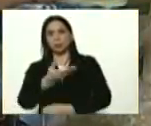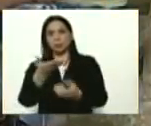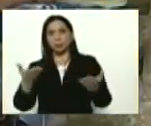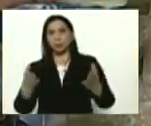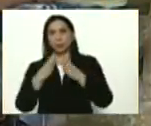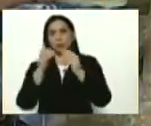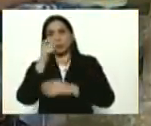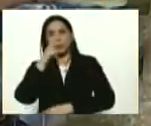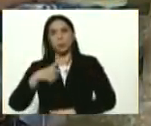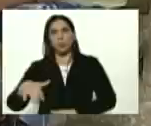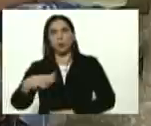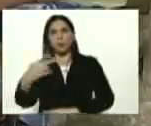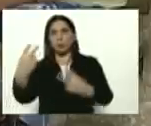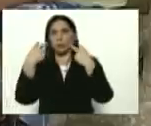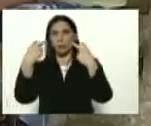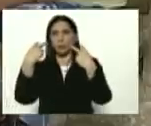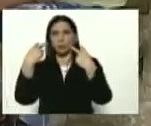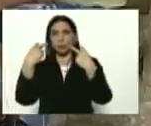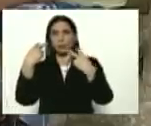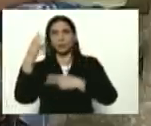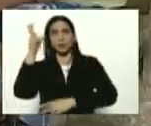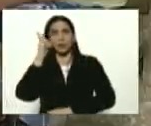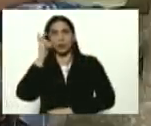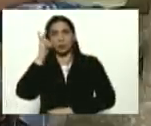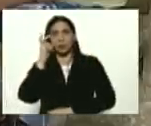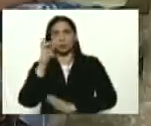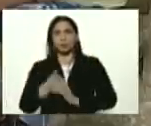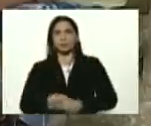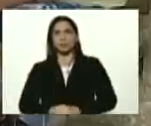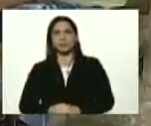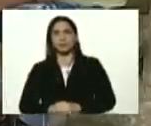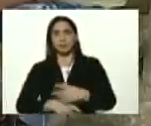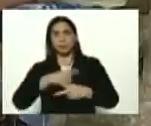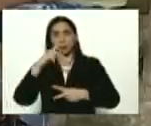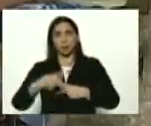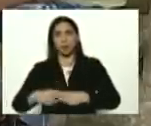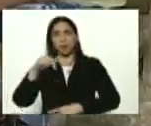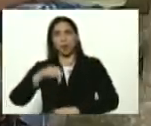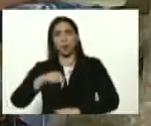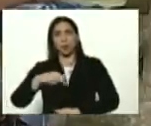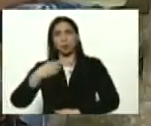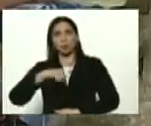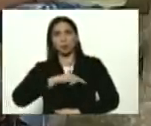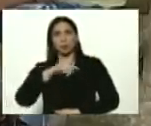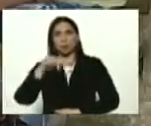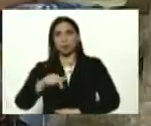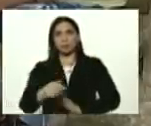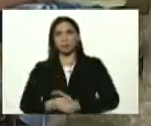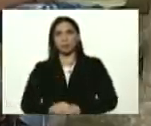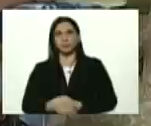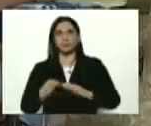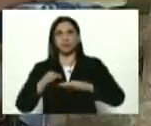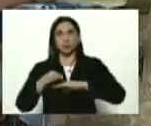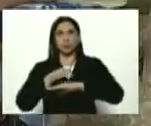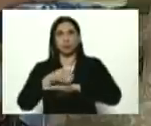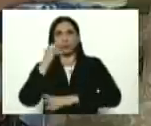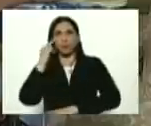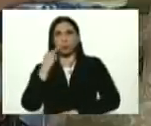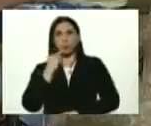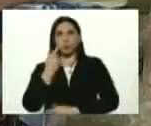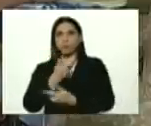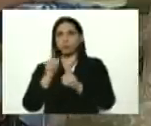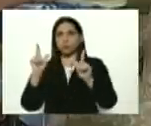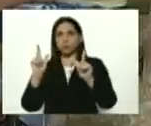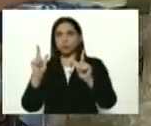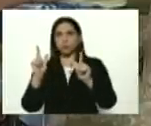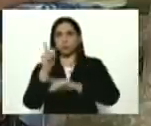el pueblo que nos ve y que nos escucha a través de este programa. Hoy nos encontramos acá en el municipio bolivariano